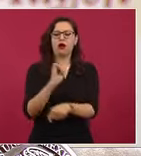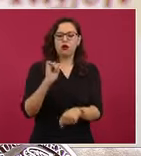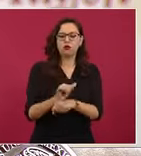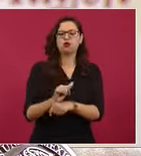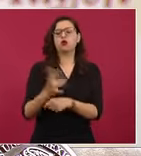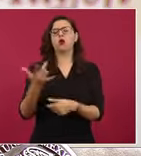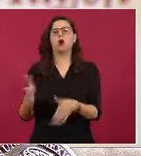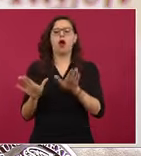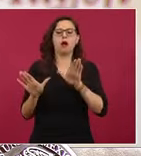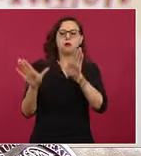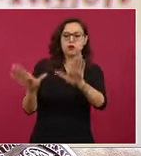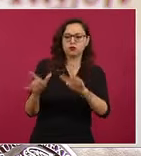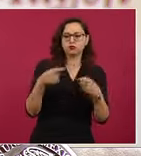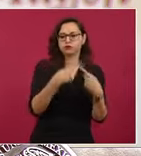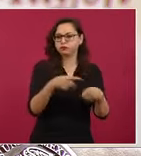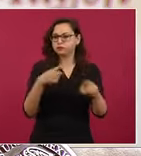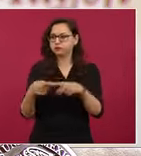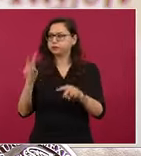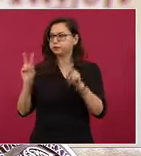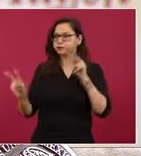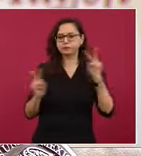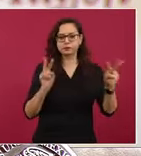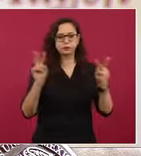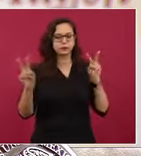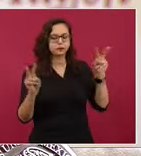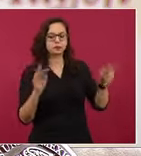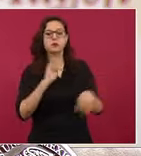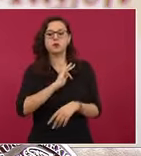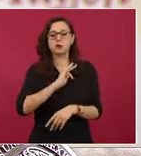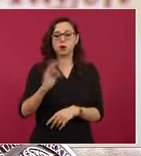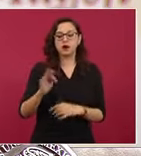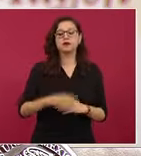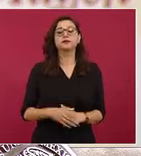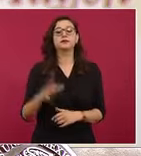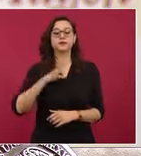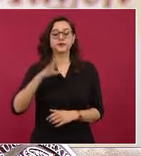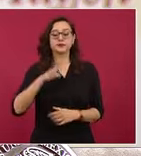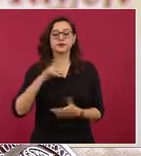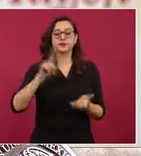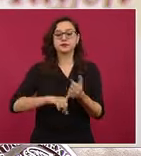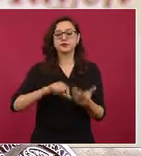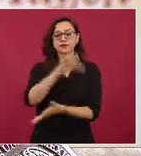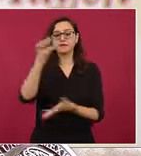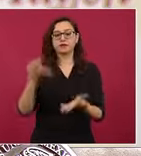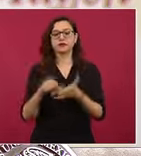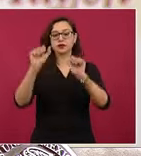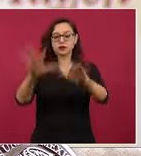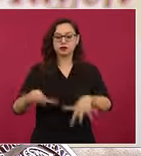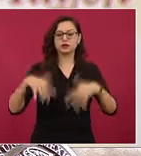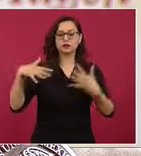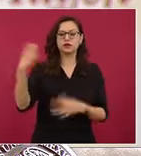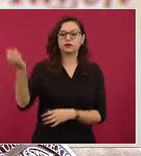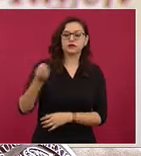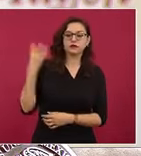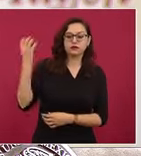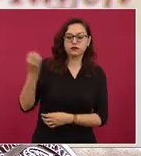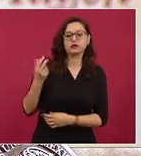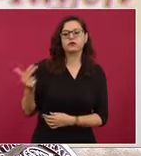largo del complejo. También se erigieron un centro de convenciones, un hotel, una